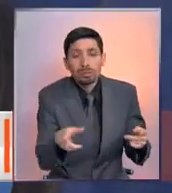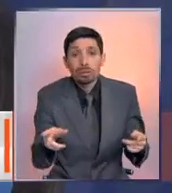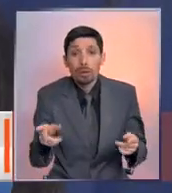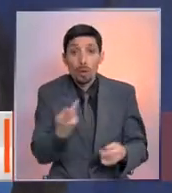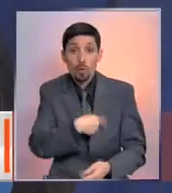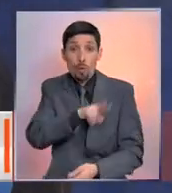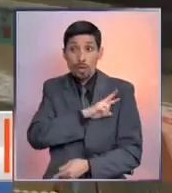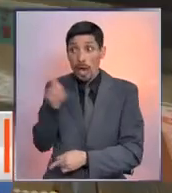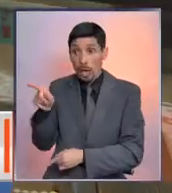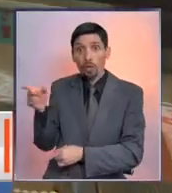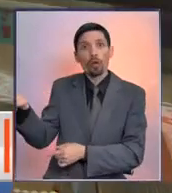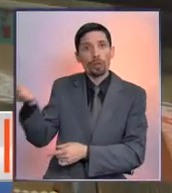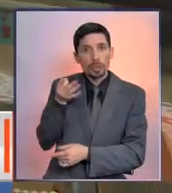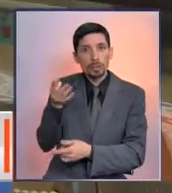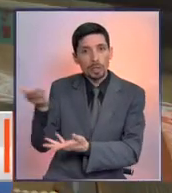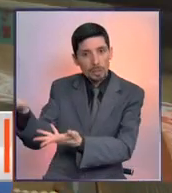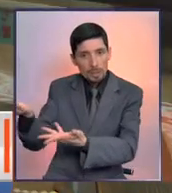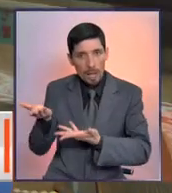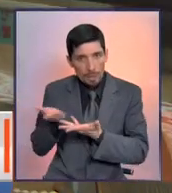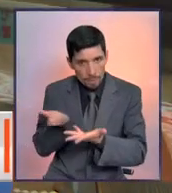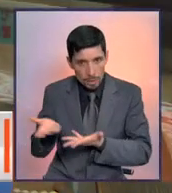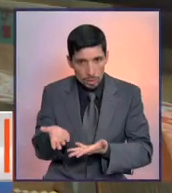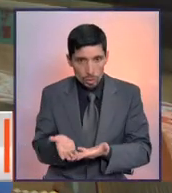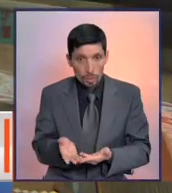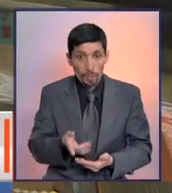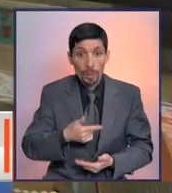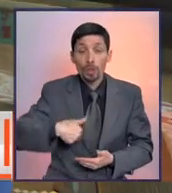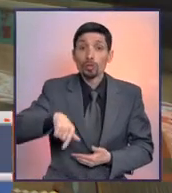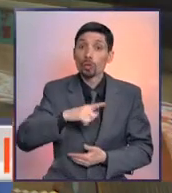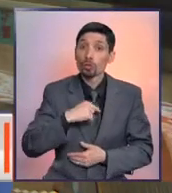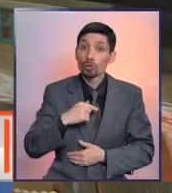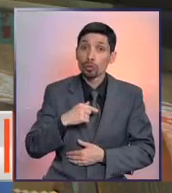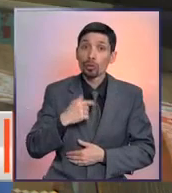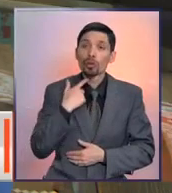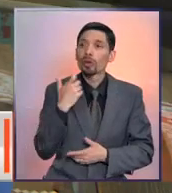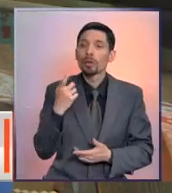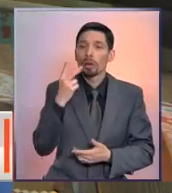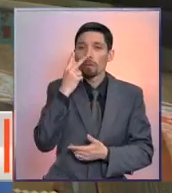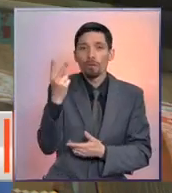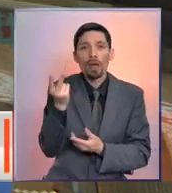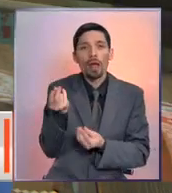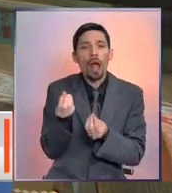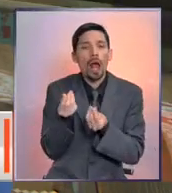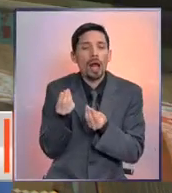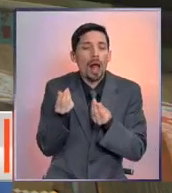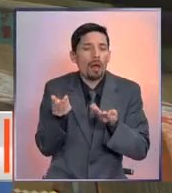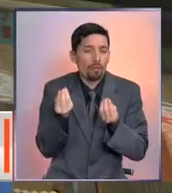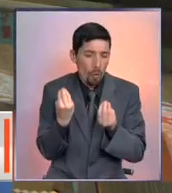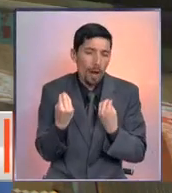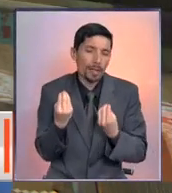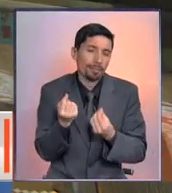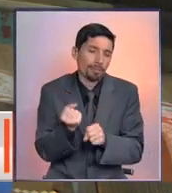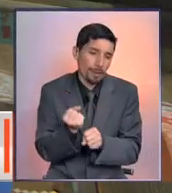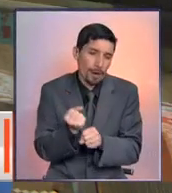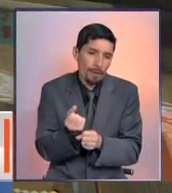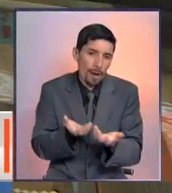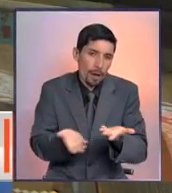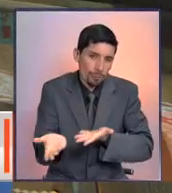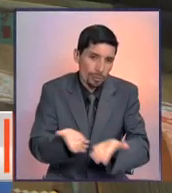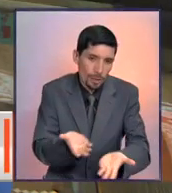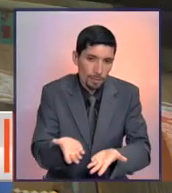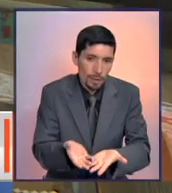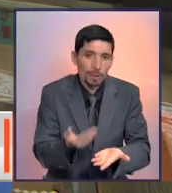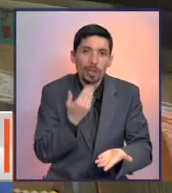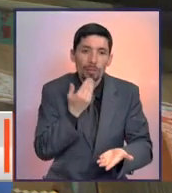habló de este servicio. La verdad que nos atrajo mucho el tema de la calidad del servicio que otorgaba y la estabilidad que también nos